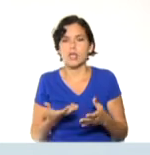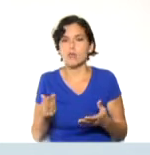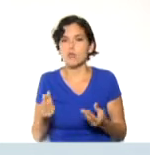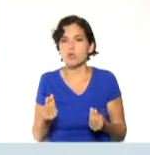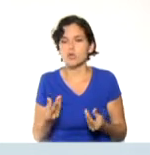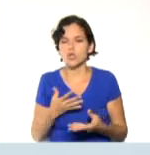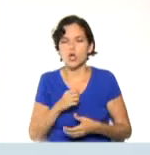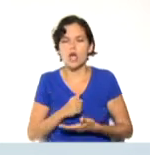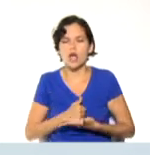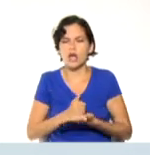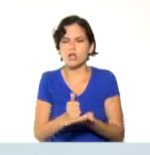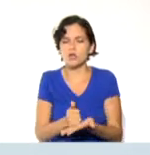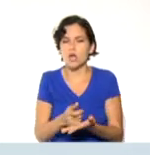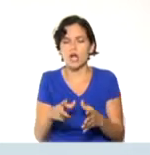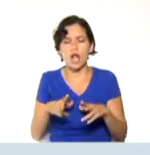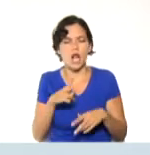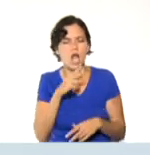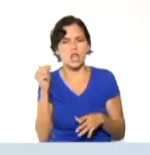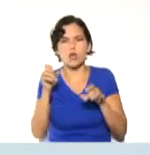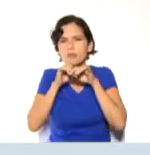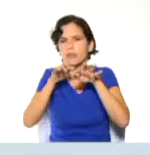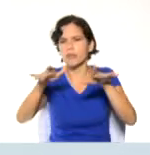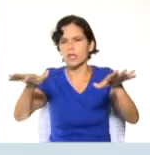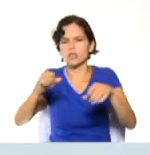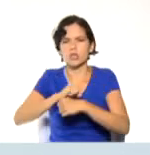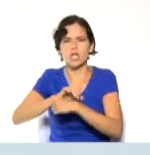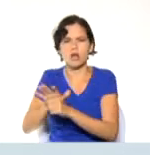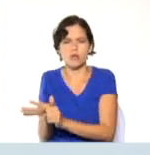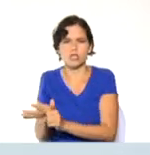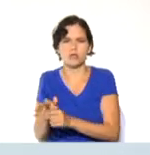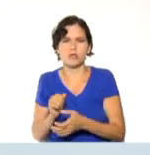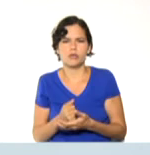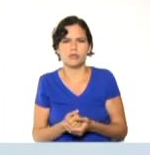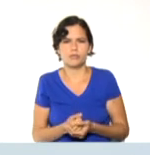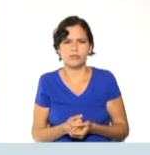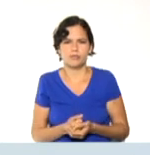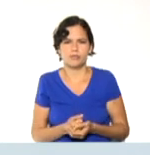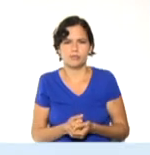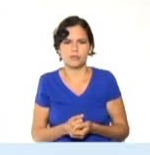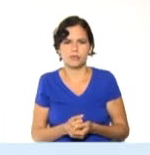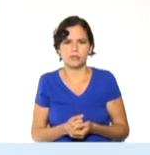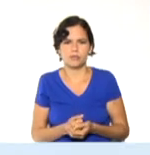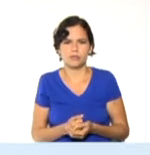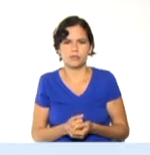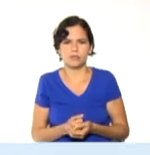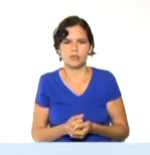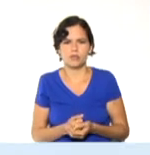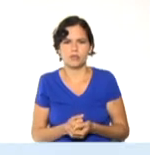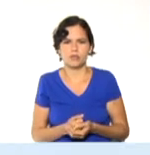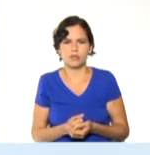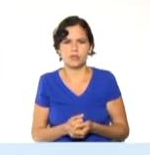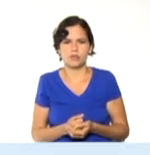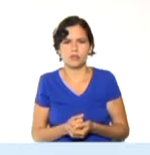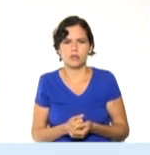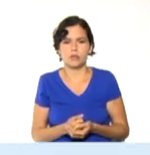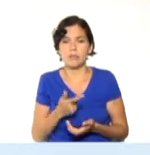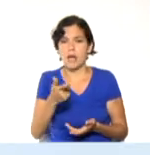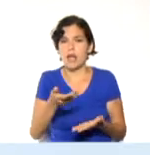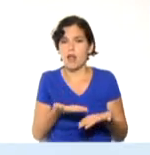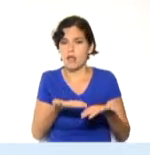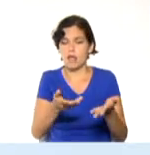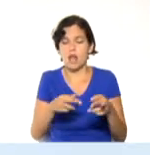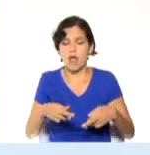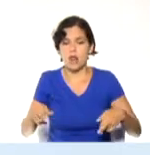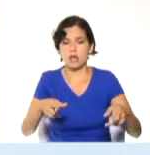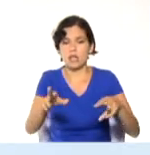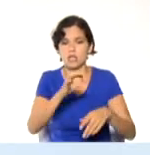tanto nos ha ayudado a la no propagación de la COVID-19. Y paso por acá nuevamente para darles las